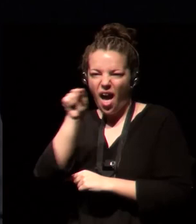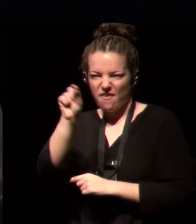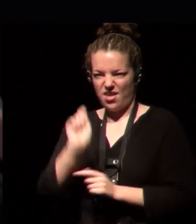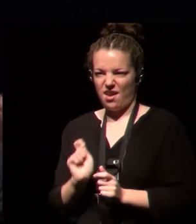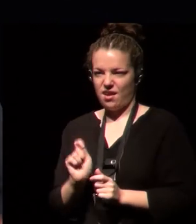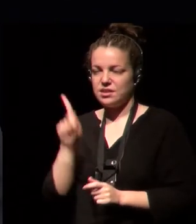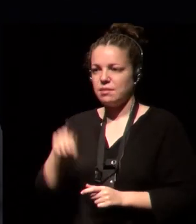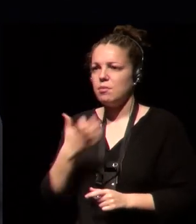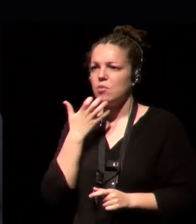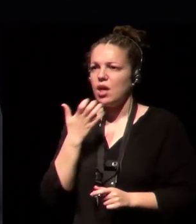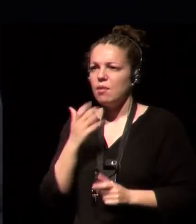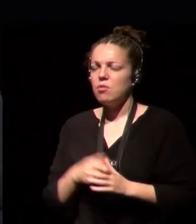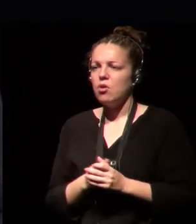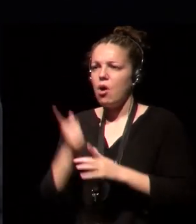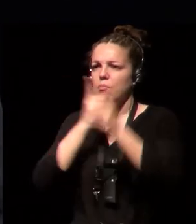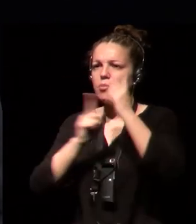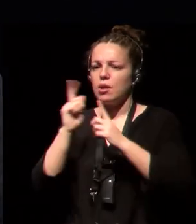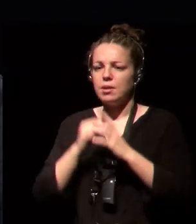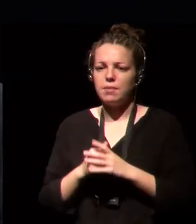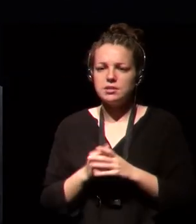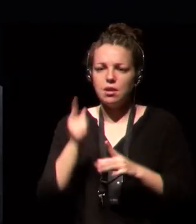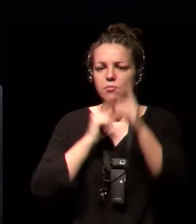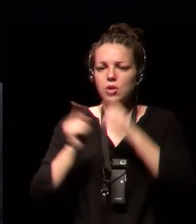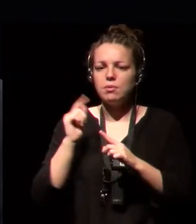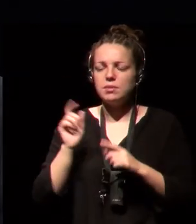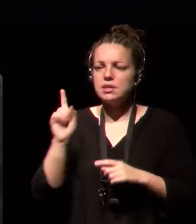las explotaciones agrícolas.